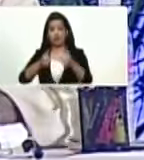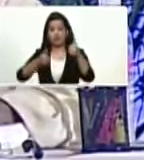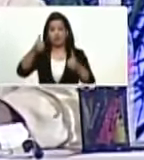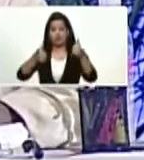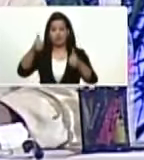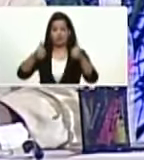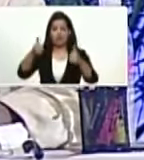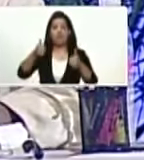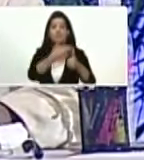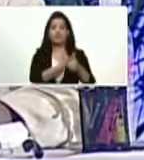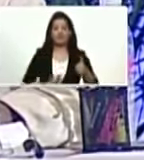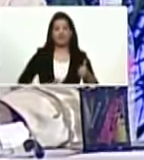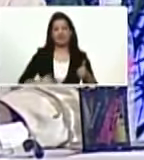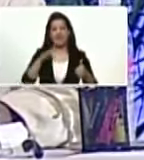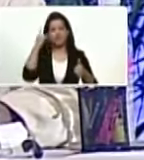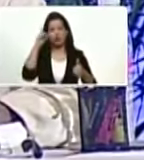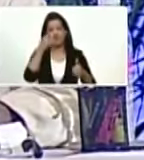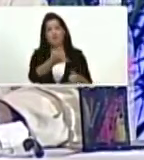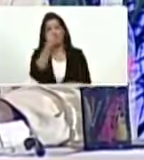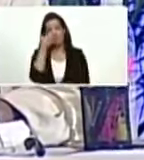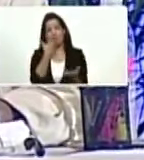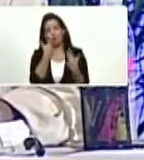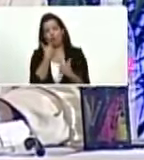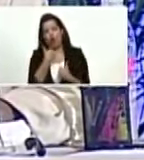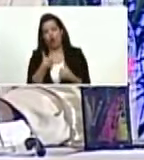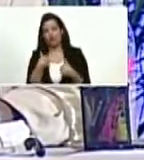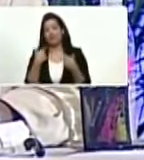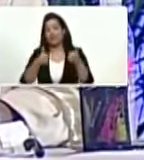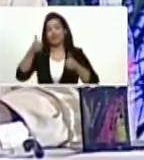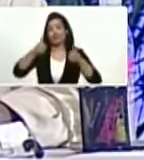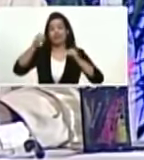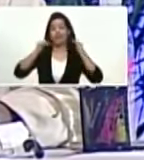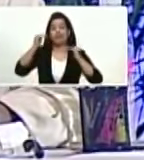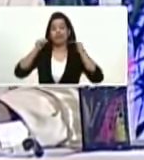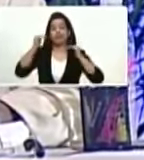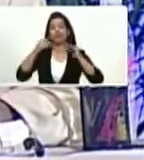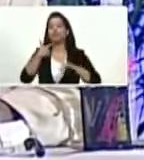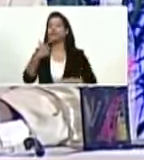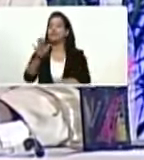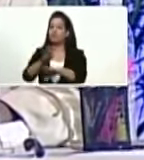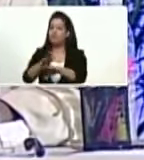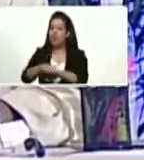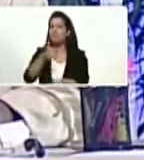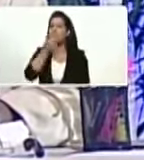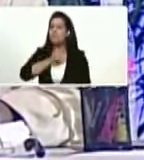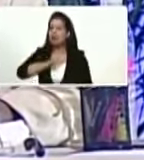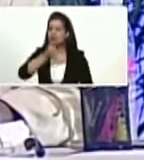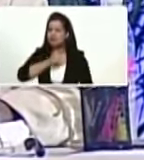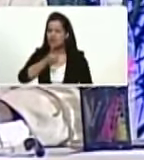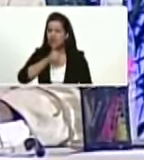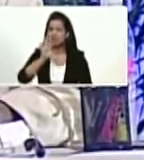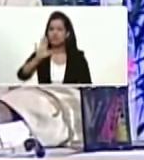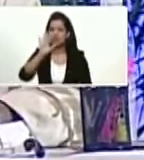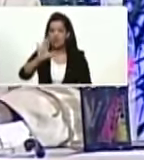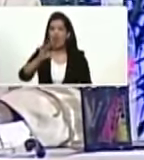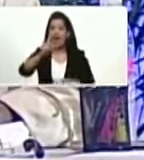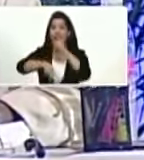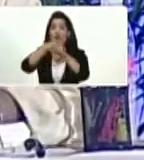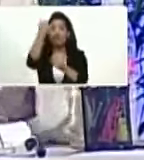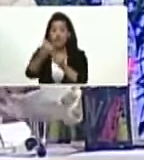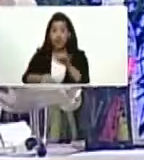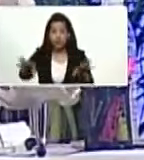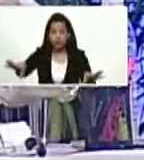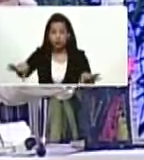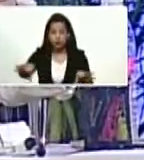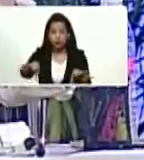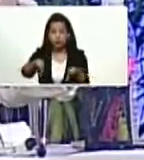el presidente Evo Morales. Y están pidiendo paciencia, serenidad al pueblo de Bolivia para sus resultados finales.